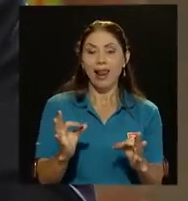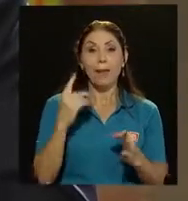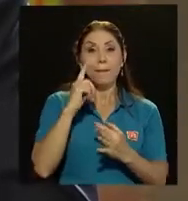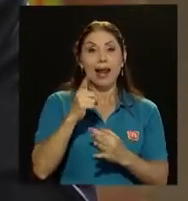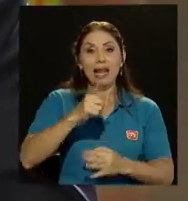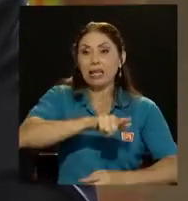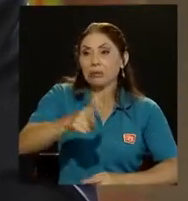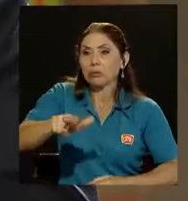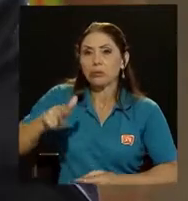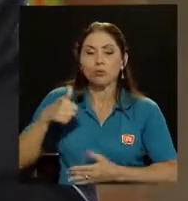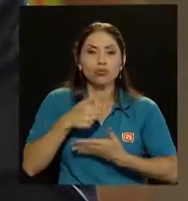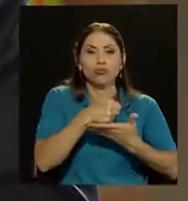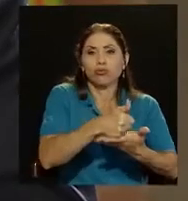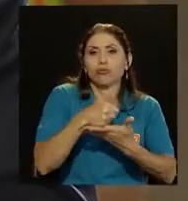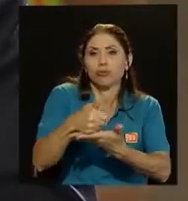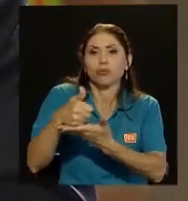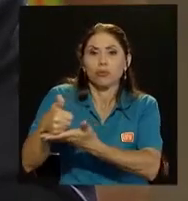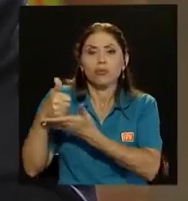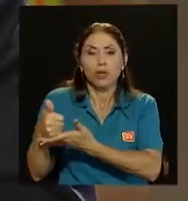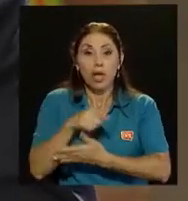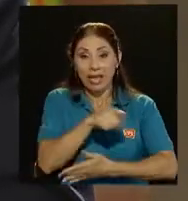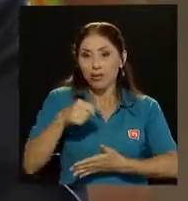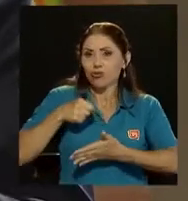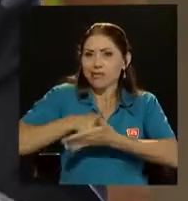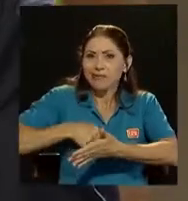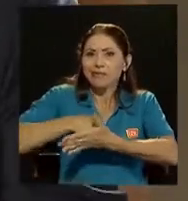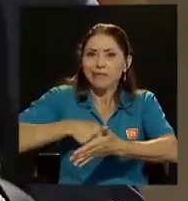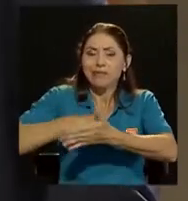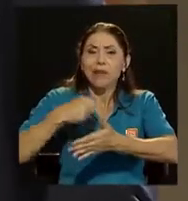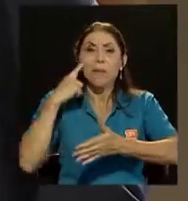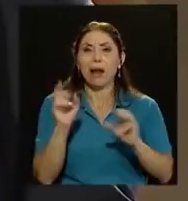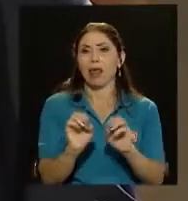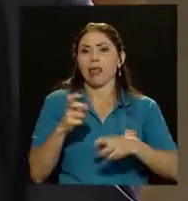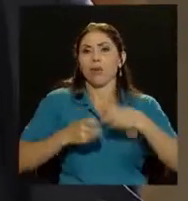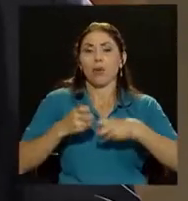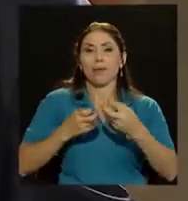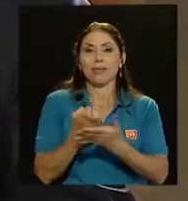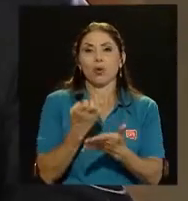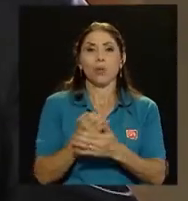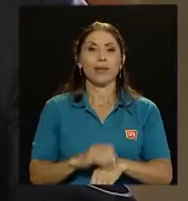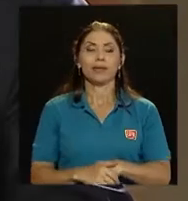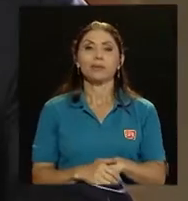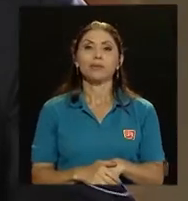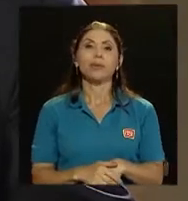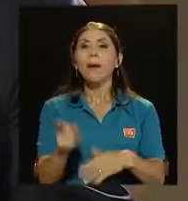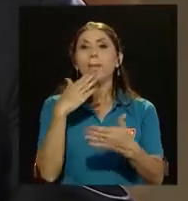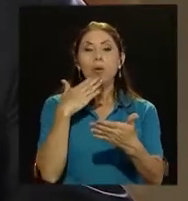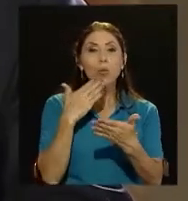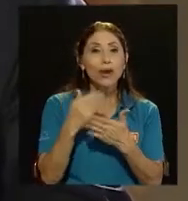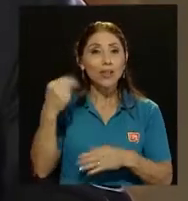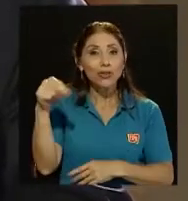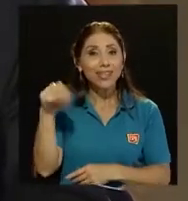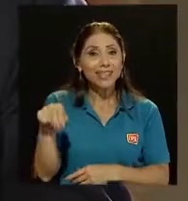nosotros que luchan con problemas económicos. Y la buena noticia es que muchas veces no se